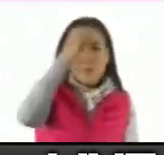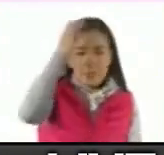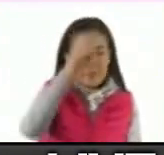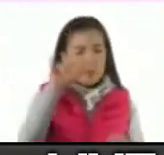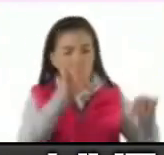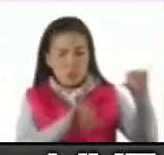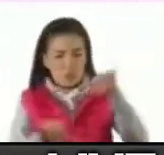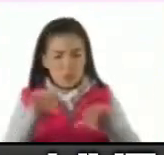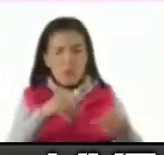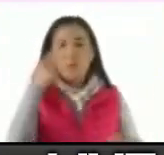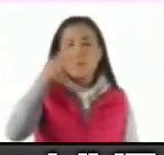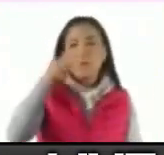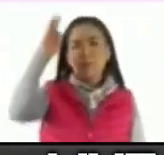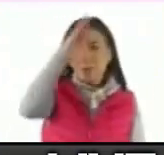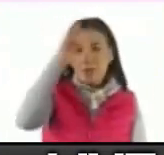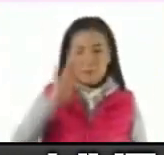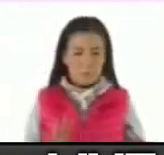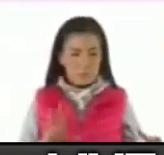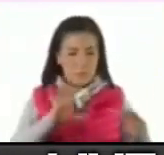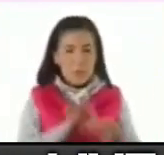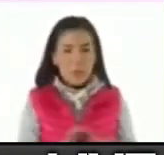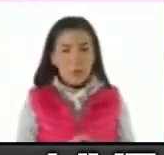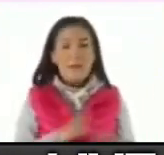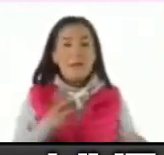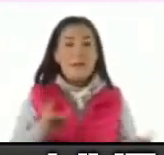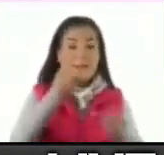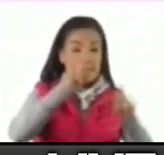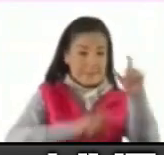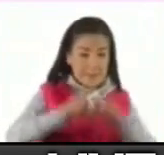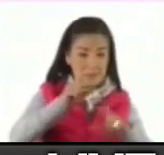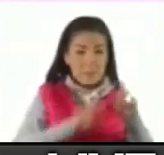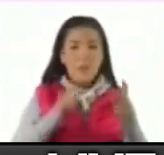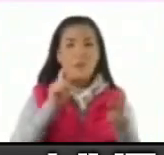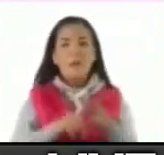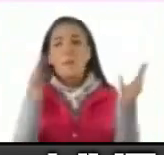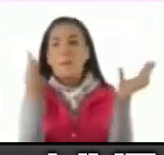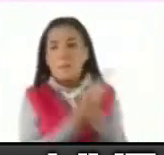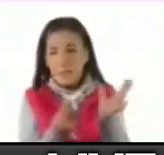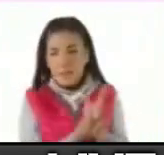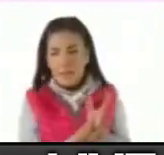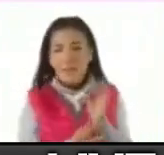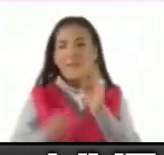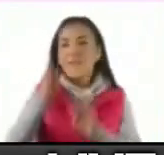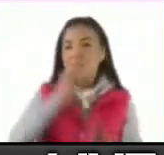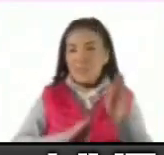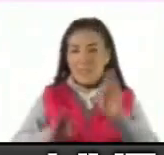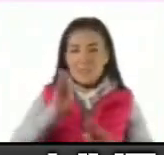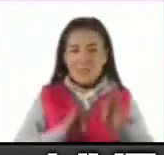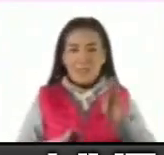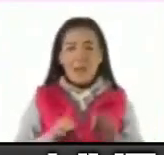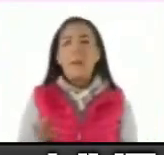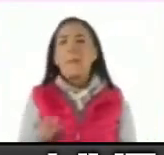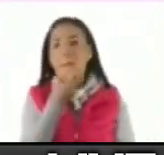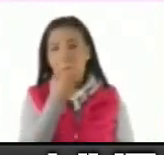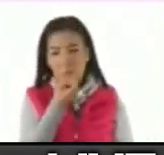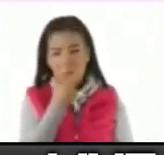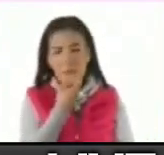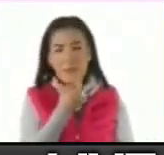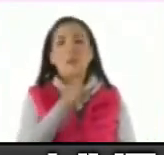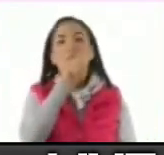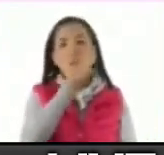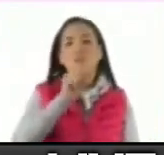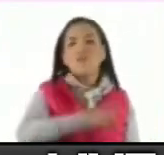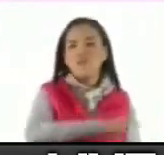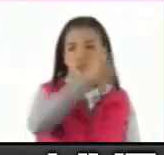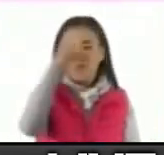disciplina filosófica que combina elementos de la química, la metalurgia, la física, la medicina y la